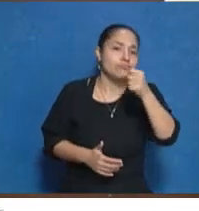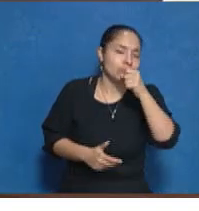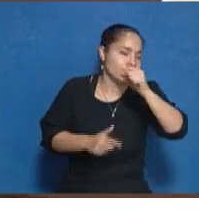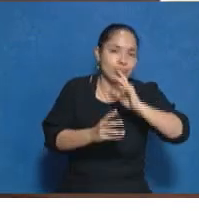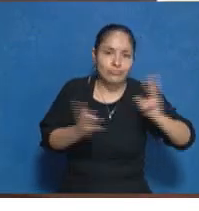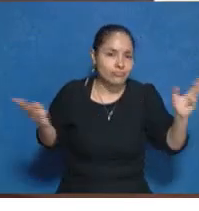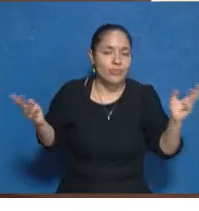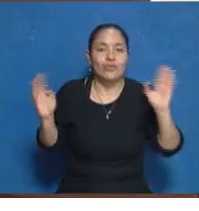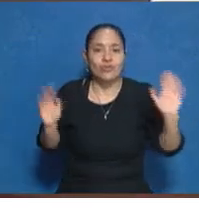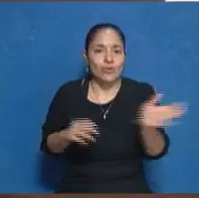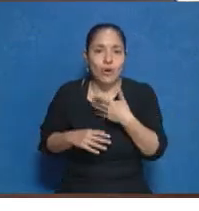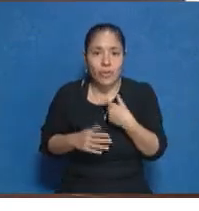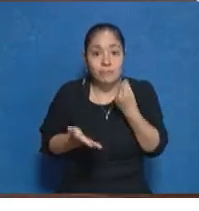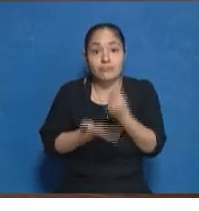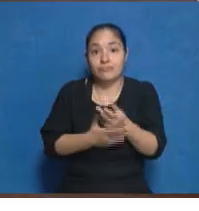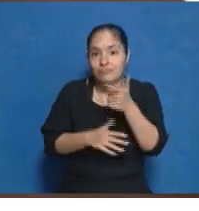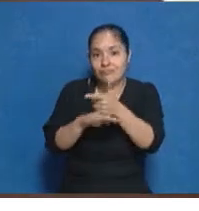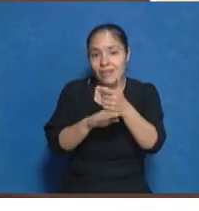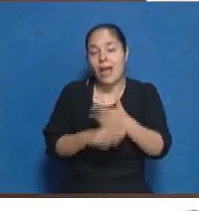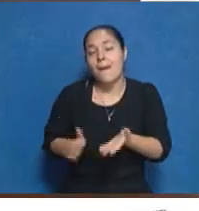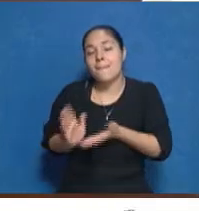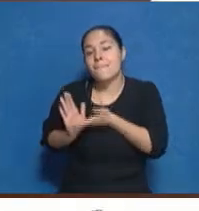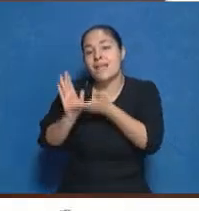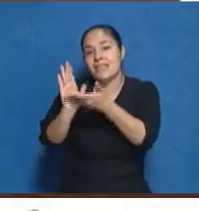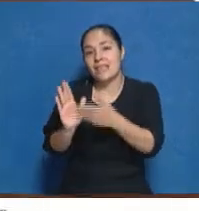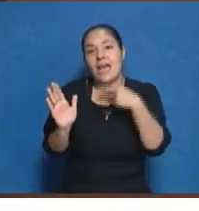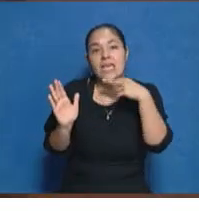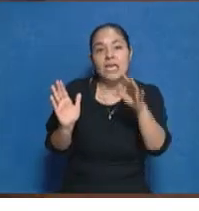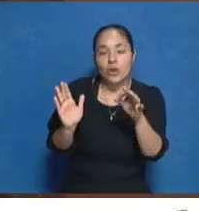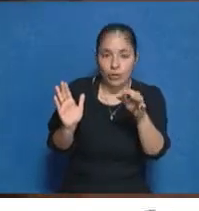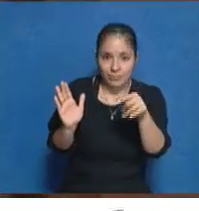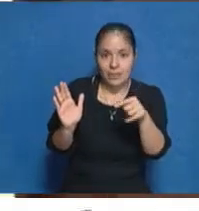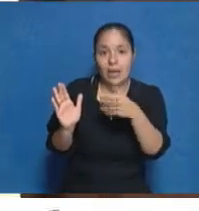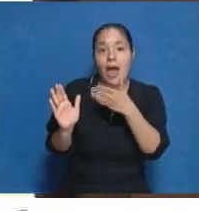para cubrir este momento. Presentación en sociedad del hijo del presidente de la Nación.